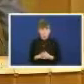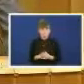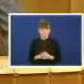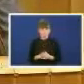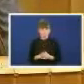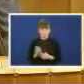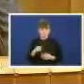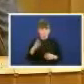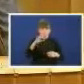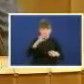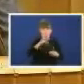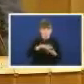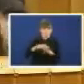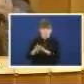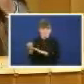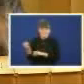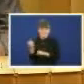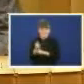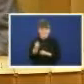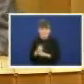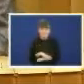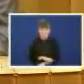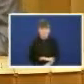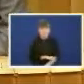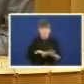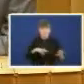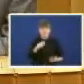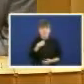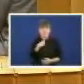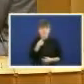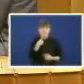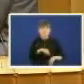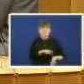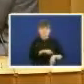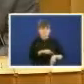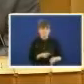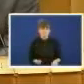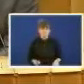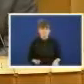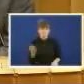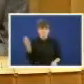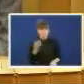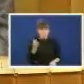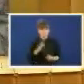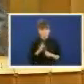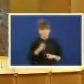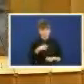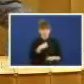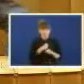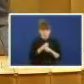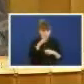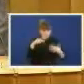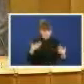traballos e facelos xa Galiza non pode seguir perdendo tempo compre aproveitar o traballo feito e retomar a